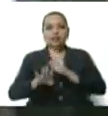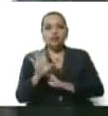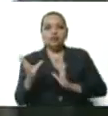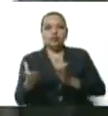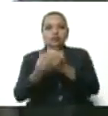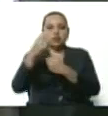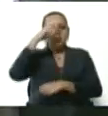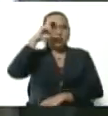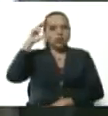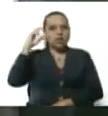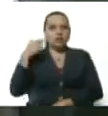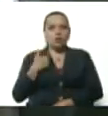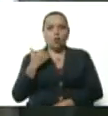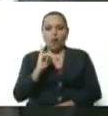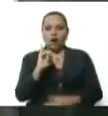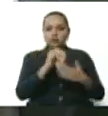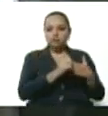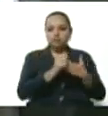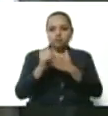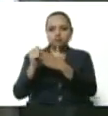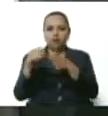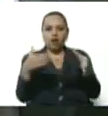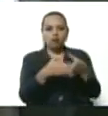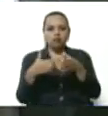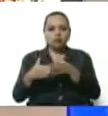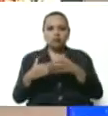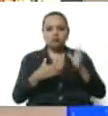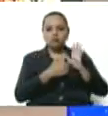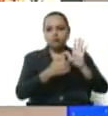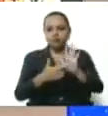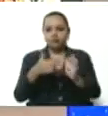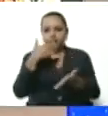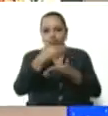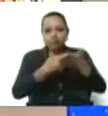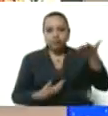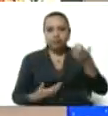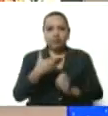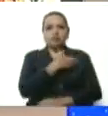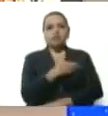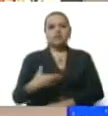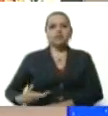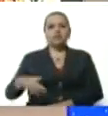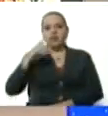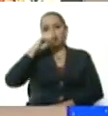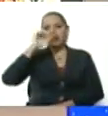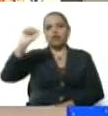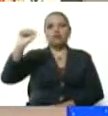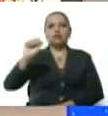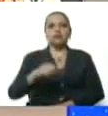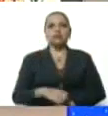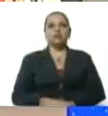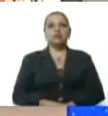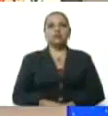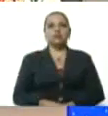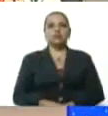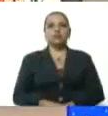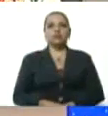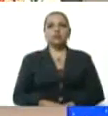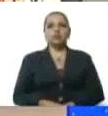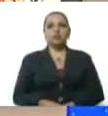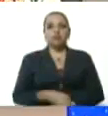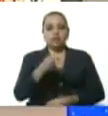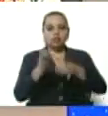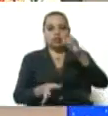encabezaba esa delegación, para presentar una carta directa del presidente Nicolás Maduro a la